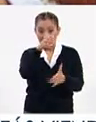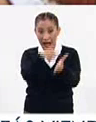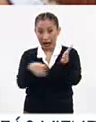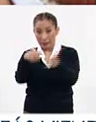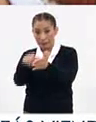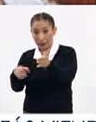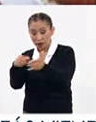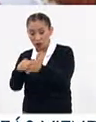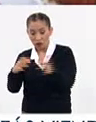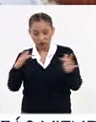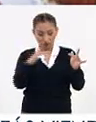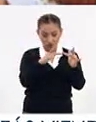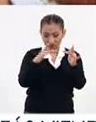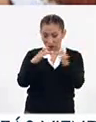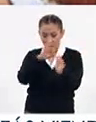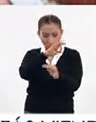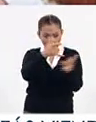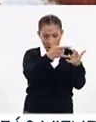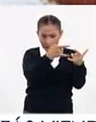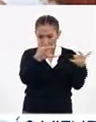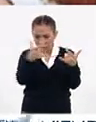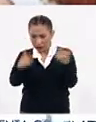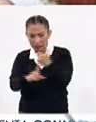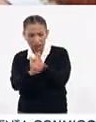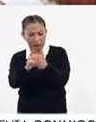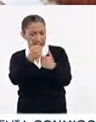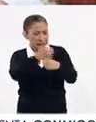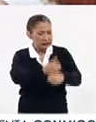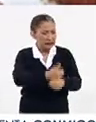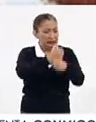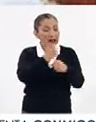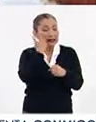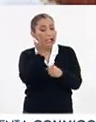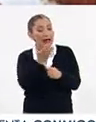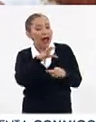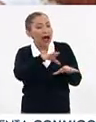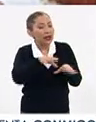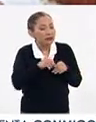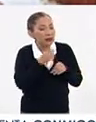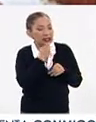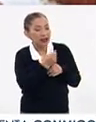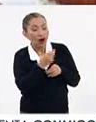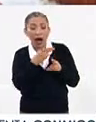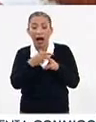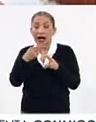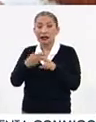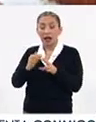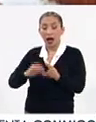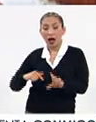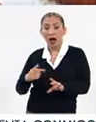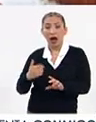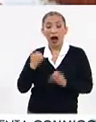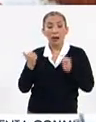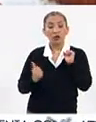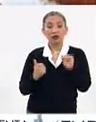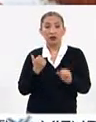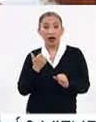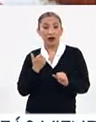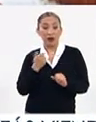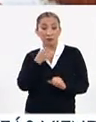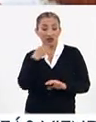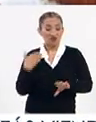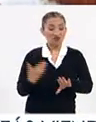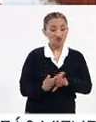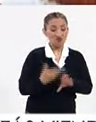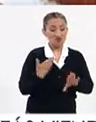se entrelazan todas estas vicisitudes desde quien quiere adoptar a los niños hasta quien abusa de los pequeños a